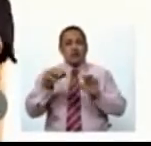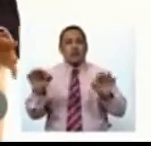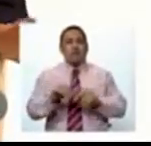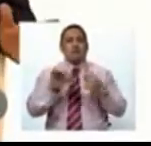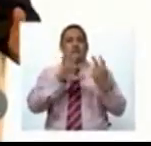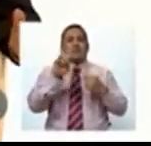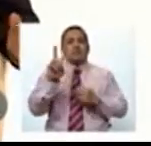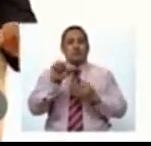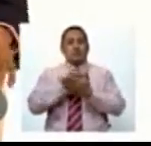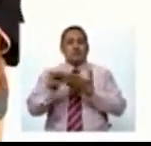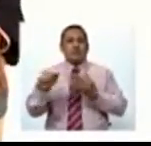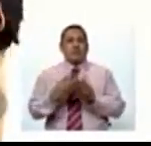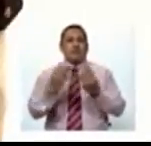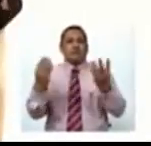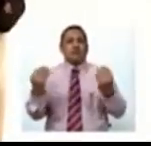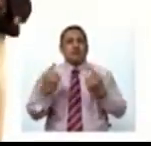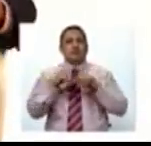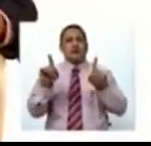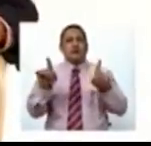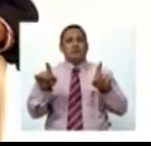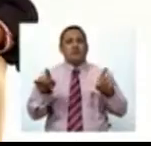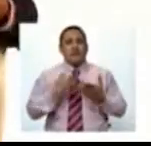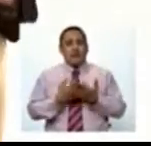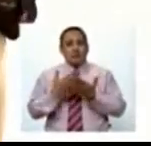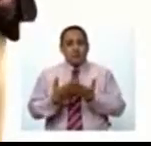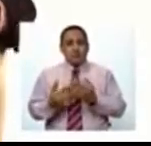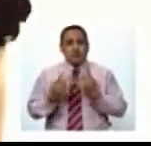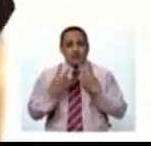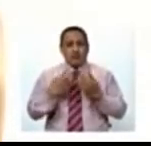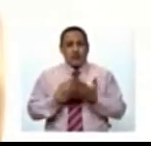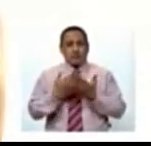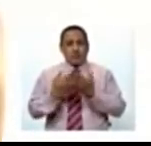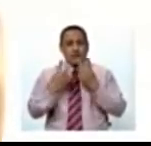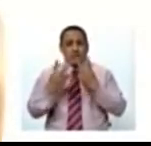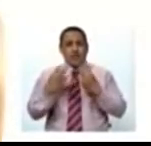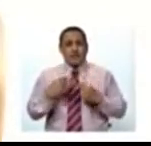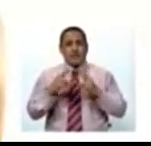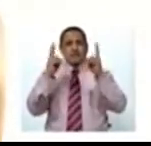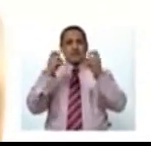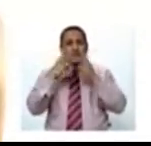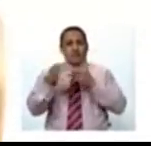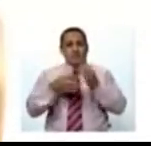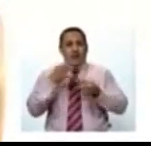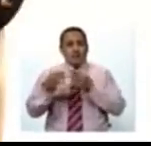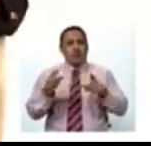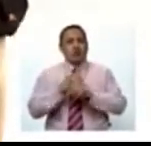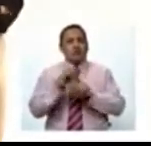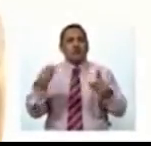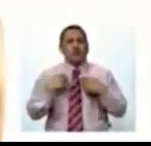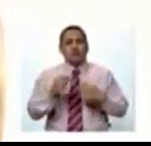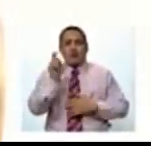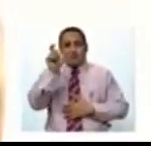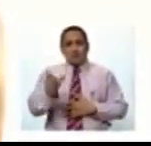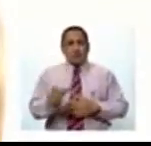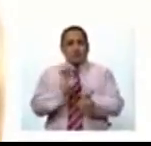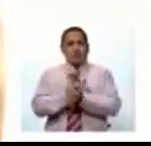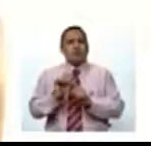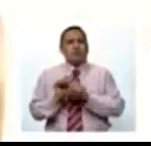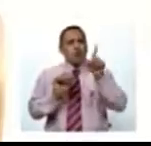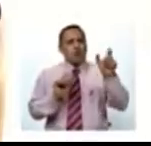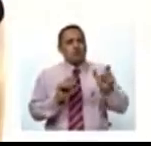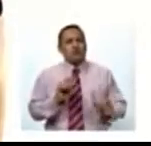meses, que ya es demasiado. Pero en los hechos, tanto en este caso que estamos viendo, que no tiene un reo en cárcel, como en otro que sí tiene